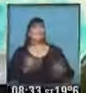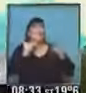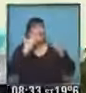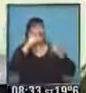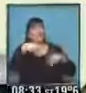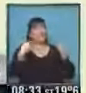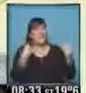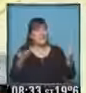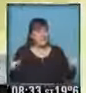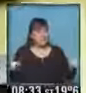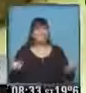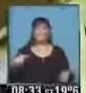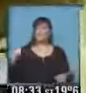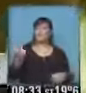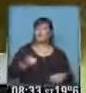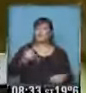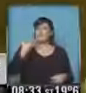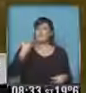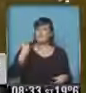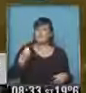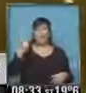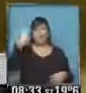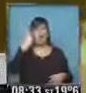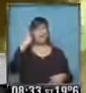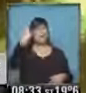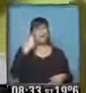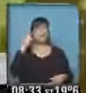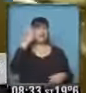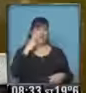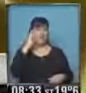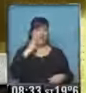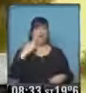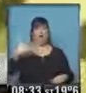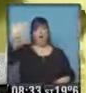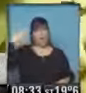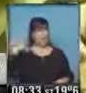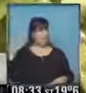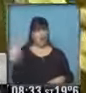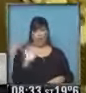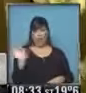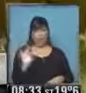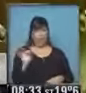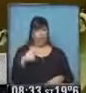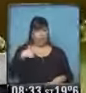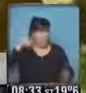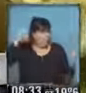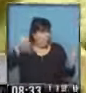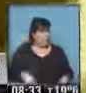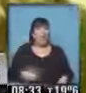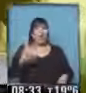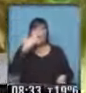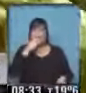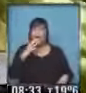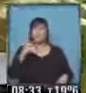decoración. Bueno, nosotros nos inspiramos aprendimos a hacer algo, porque no sabíamos nada cuando empezamos acá, al menos yo no sabía, pero nos